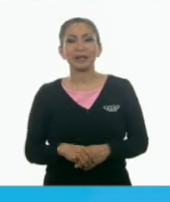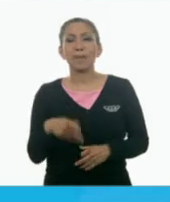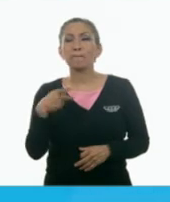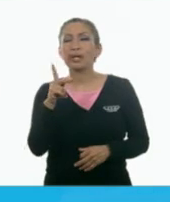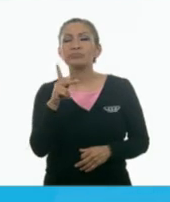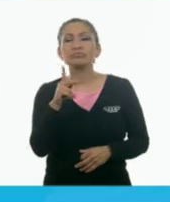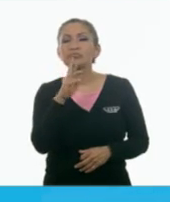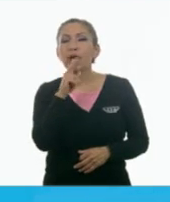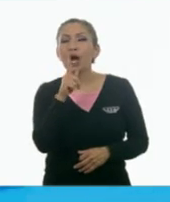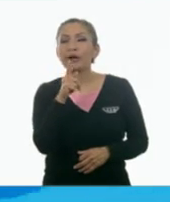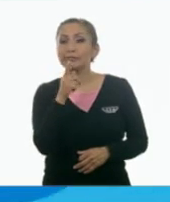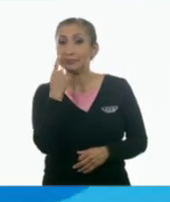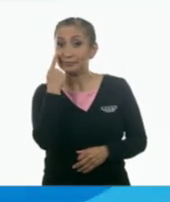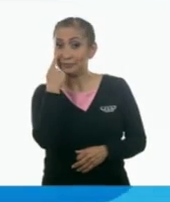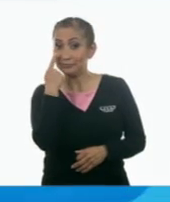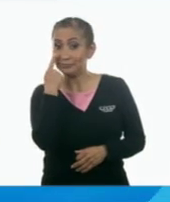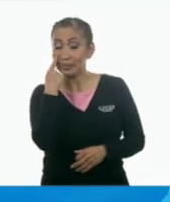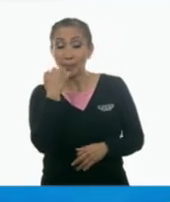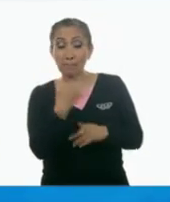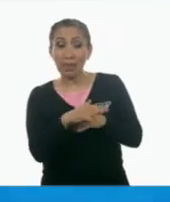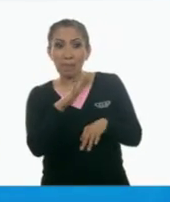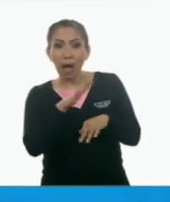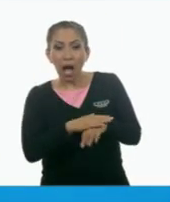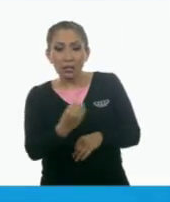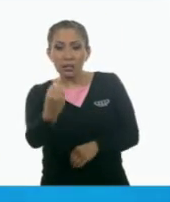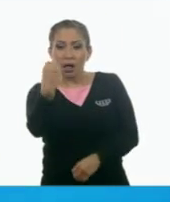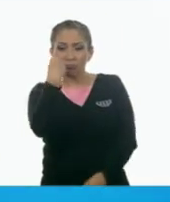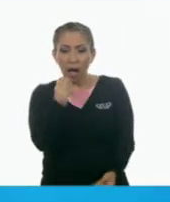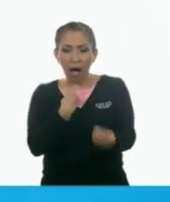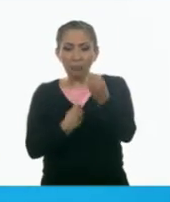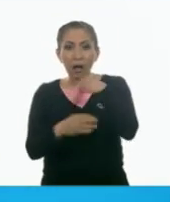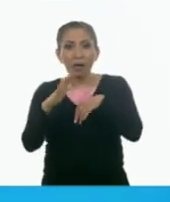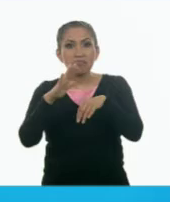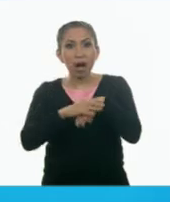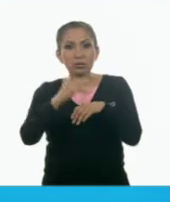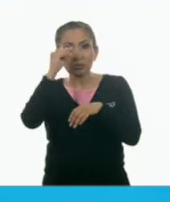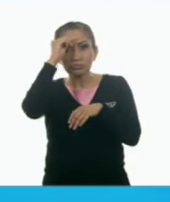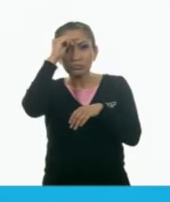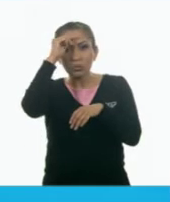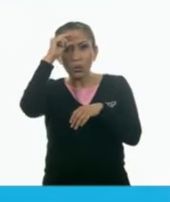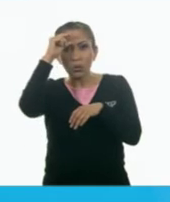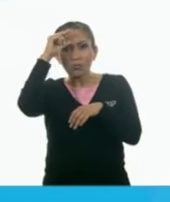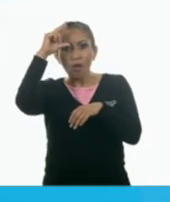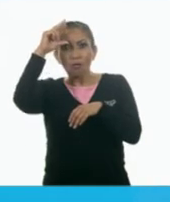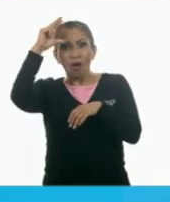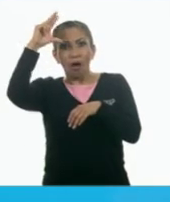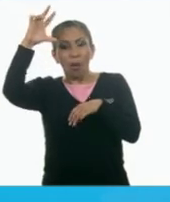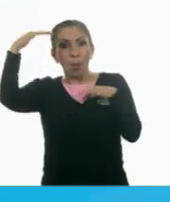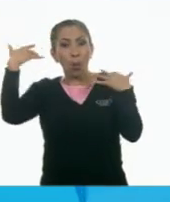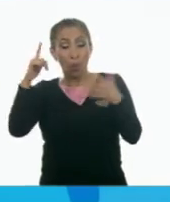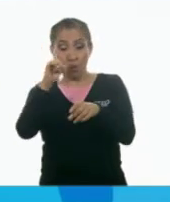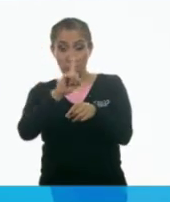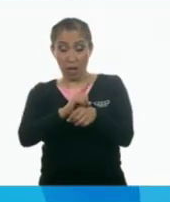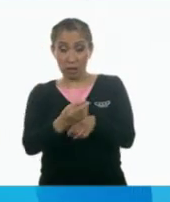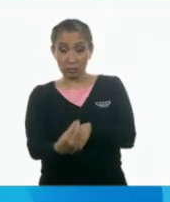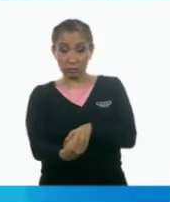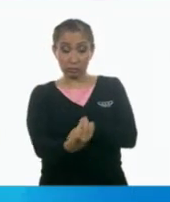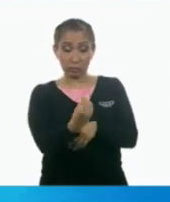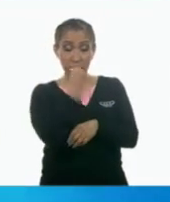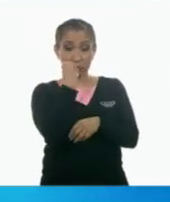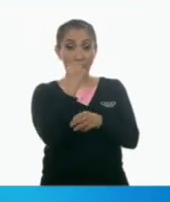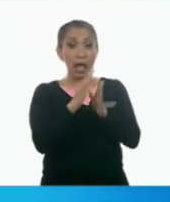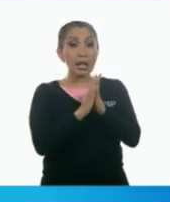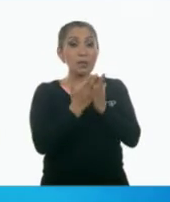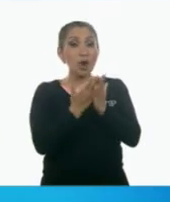Pero lo mejor era esto. Mientras más comía, más listo se hacía. Una vez se comió un libro